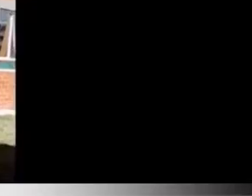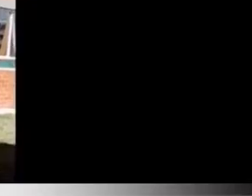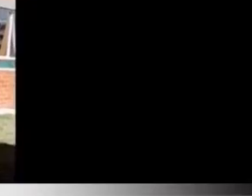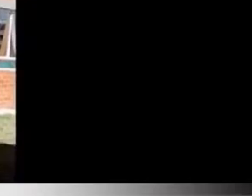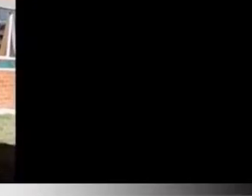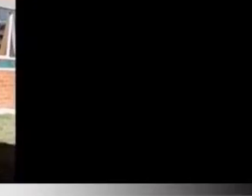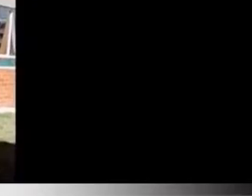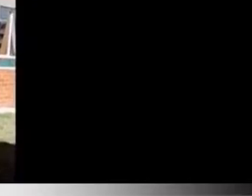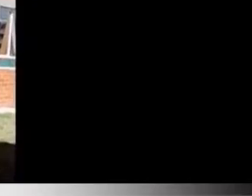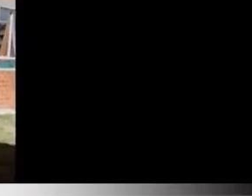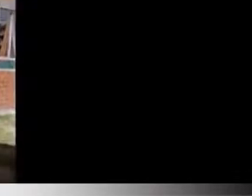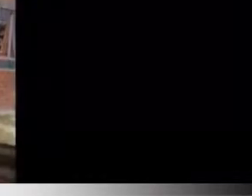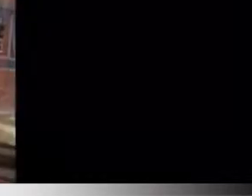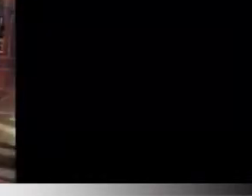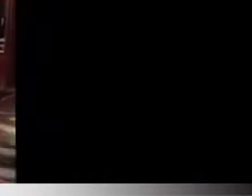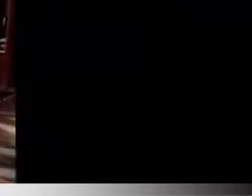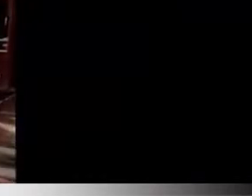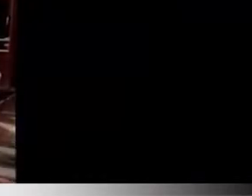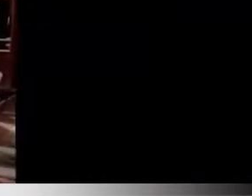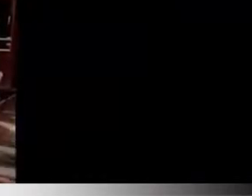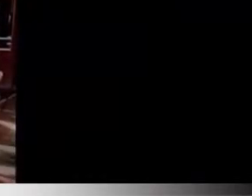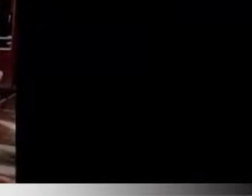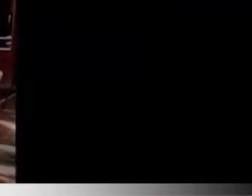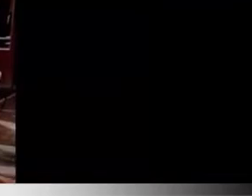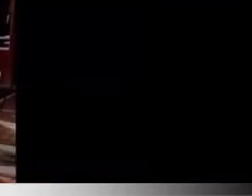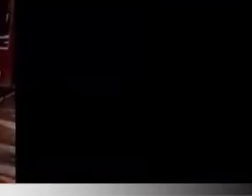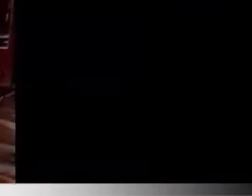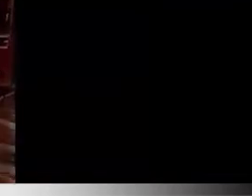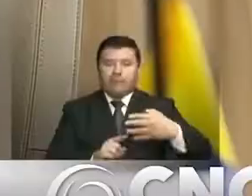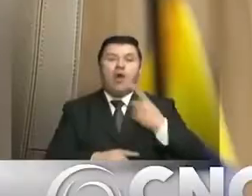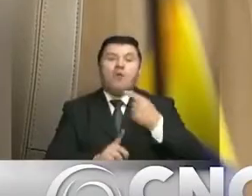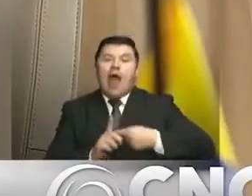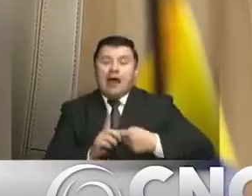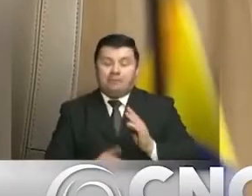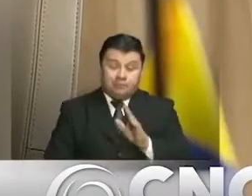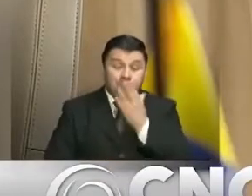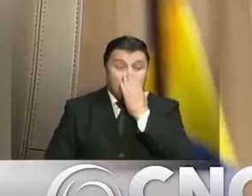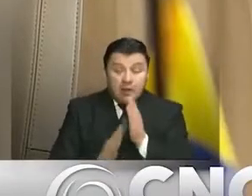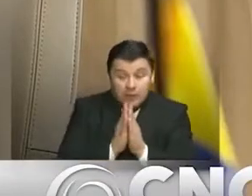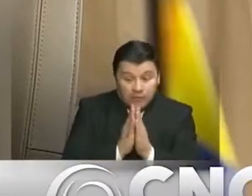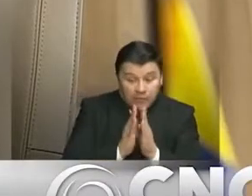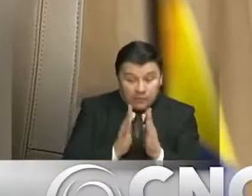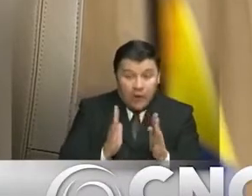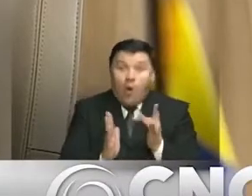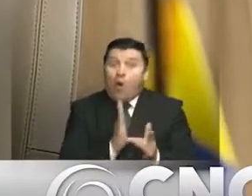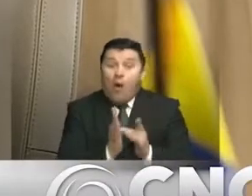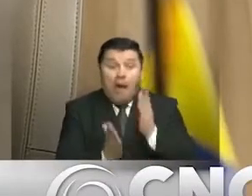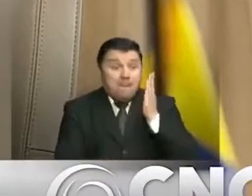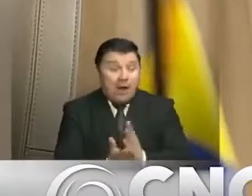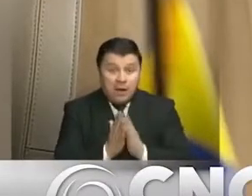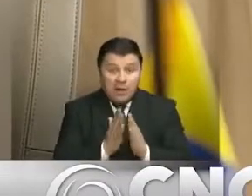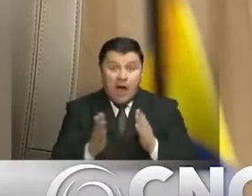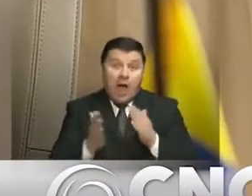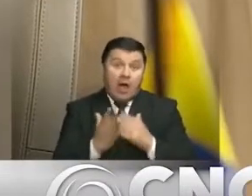ingresos la primera medida es que queda prohibido el desalojo por el no pago del arriendo durante el periodo de declaratoria de emergencia y